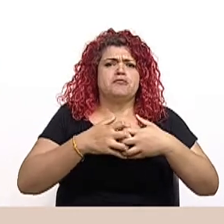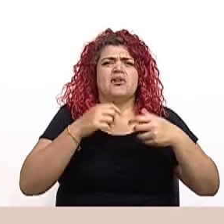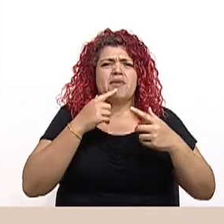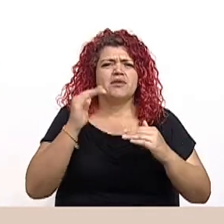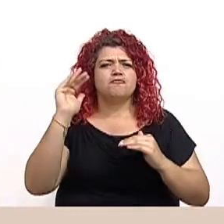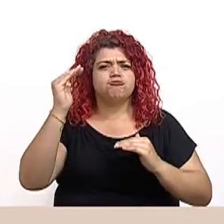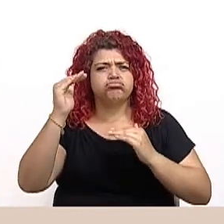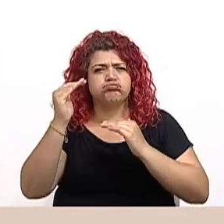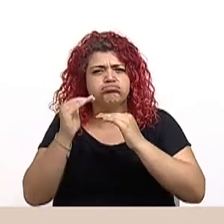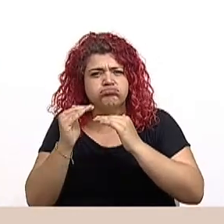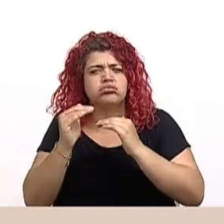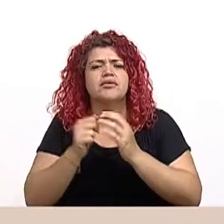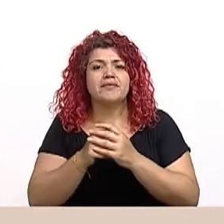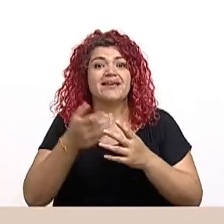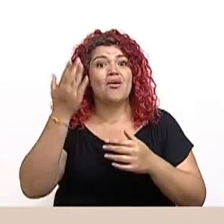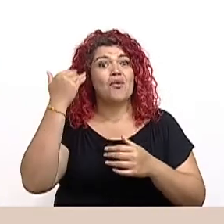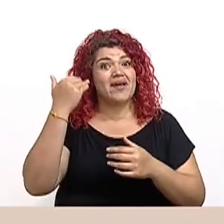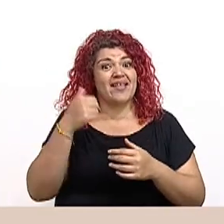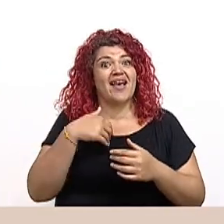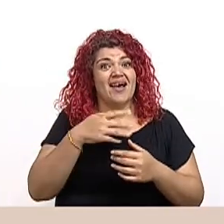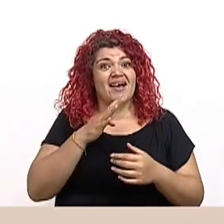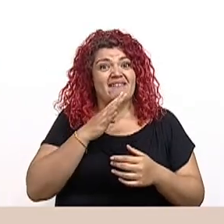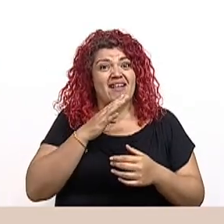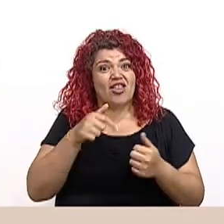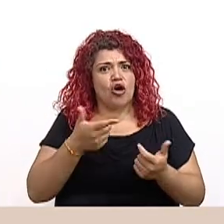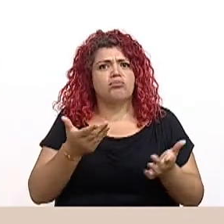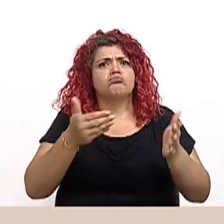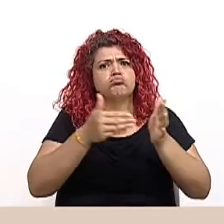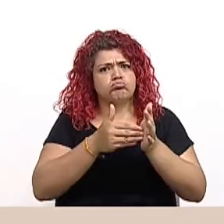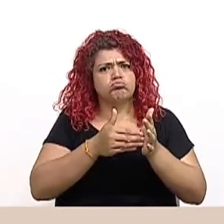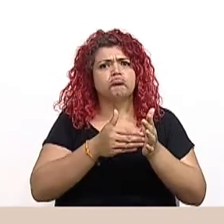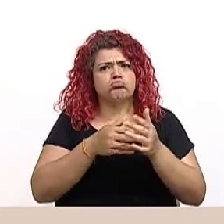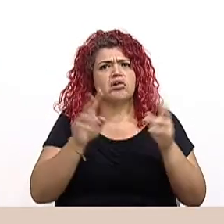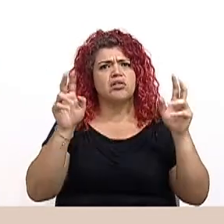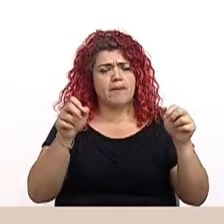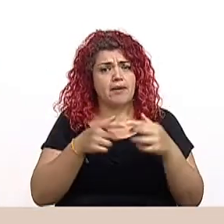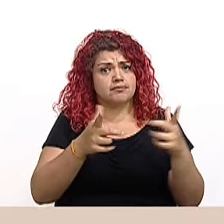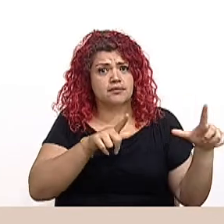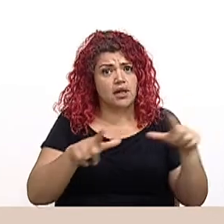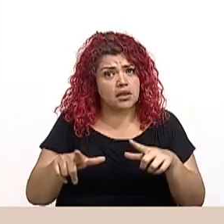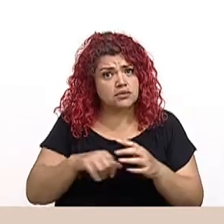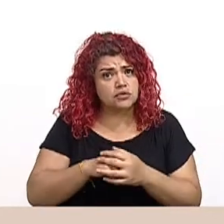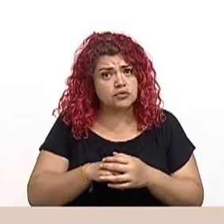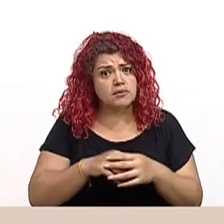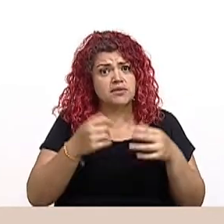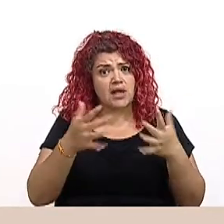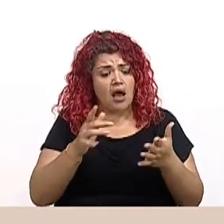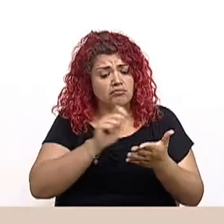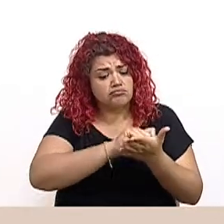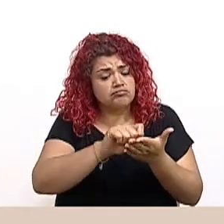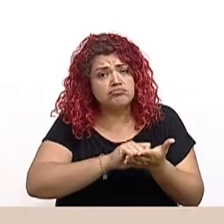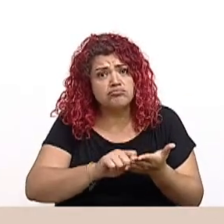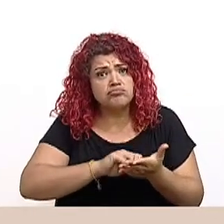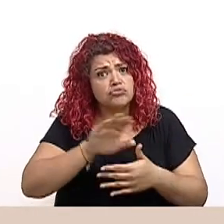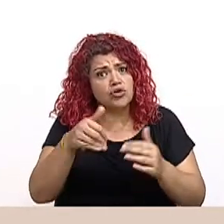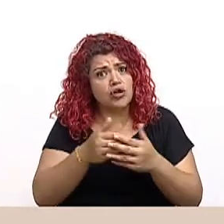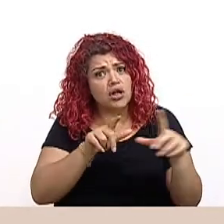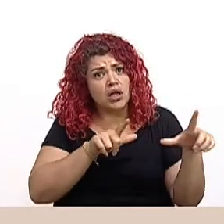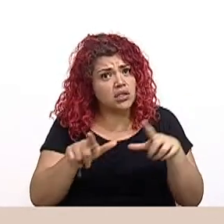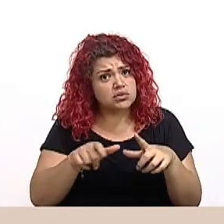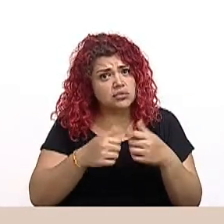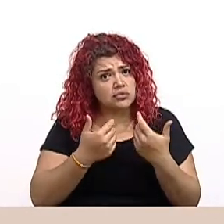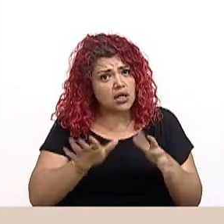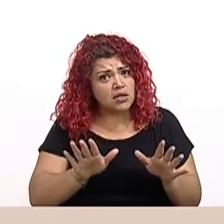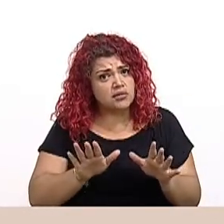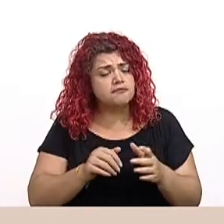que Juan la semana pasada nos habló de esto? Pues vamos a darle continuidad. ¿Están listos? ¿Tienen sus útiles escolares listos? Pues